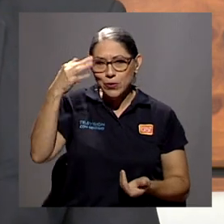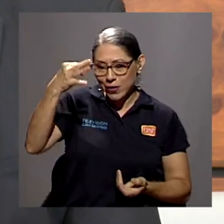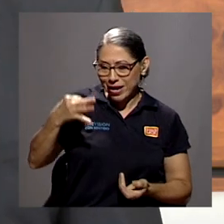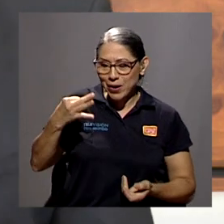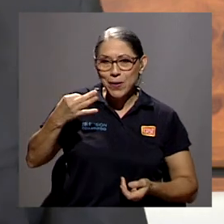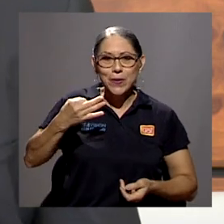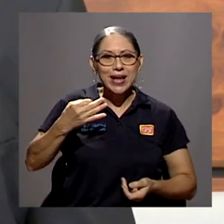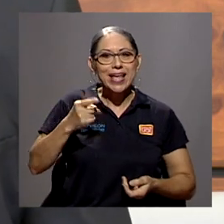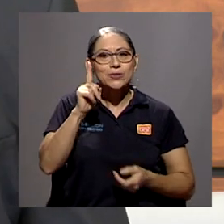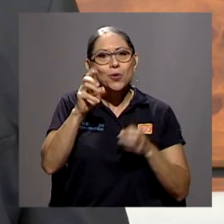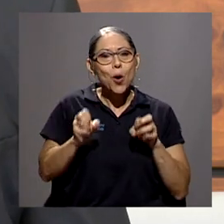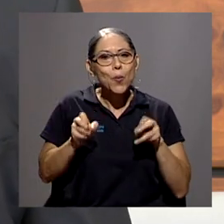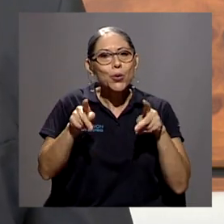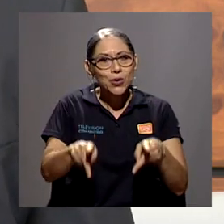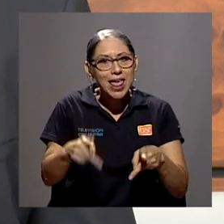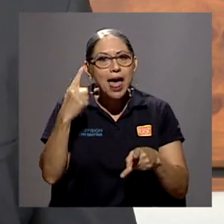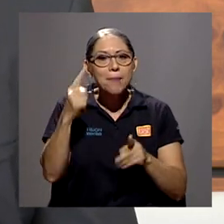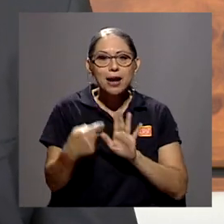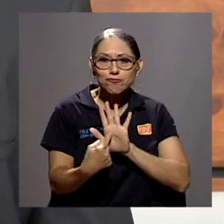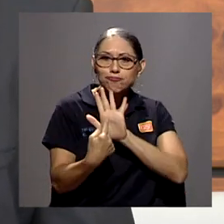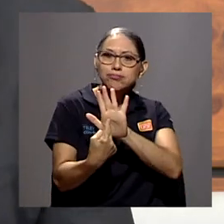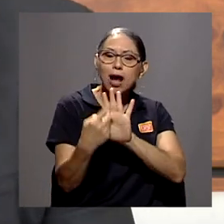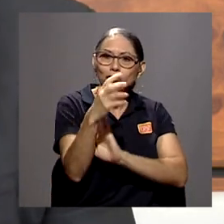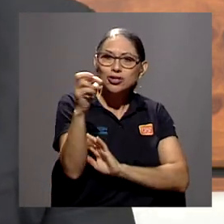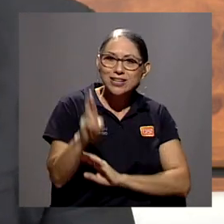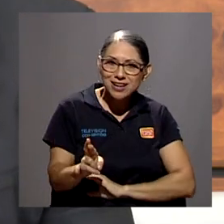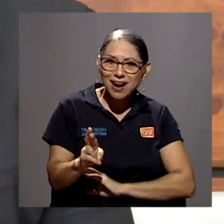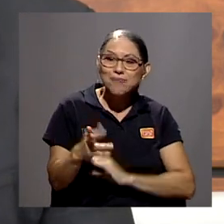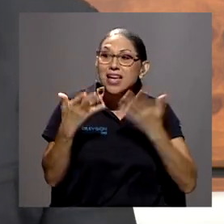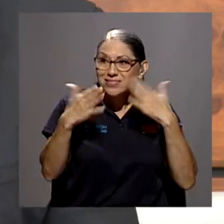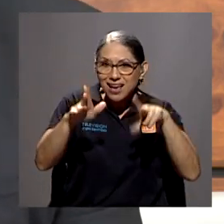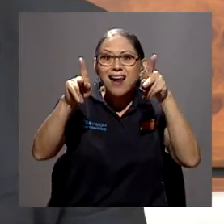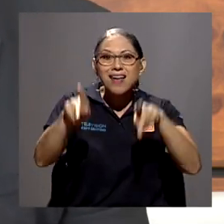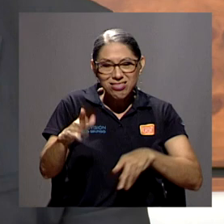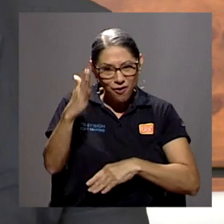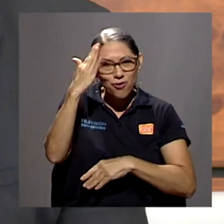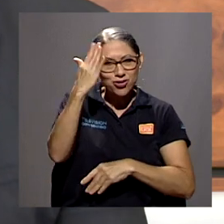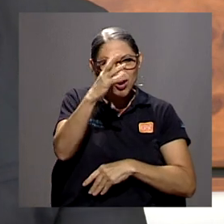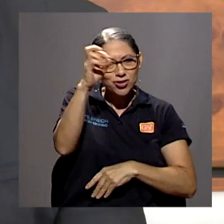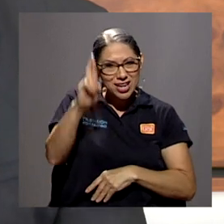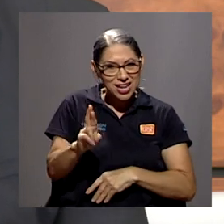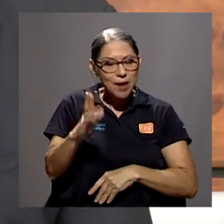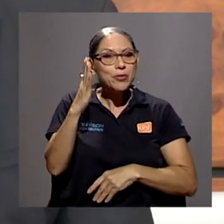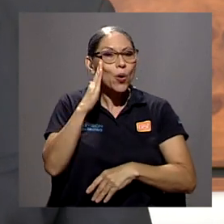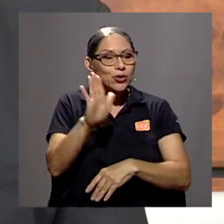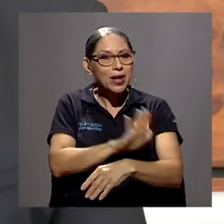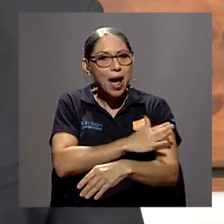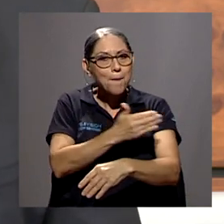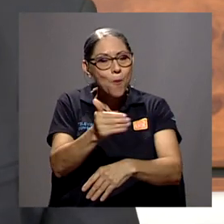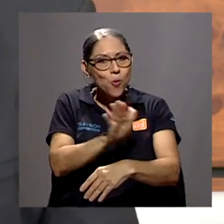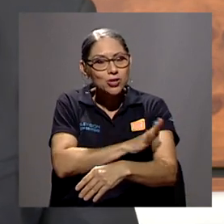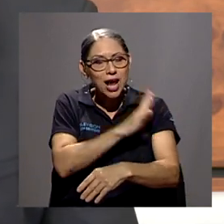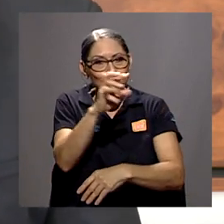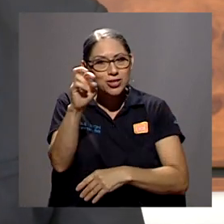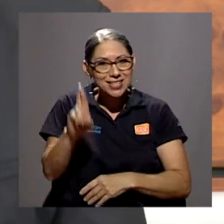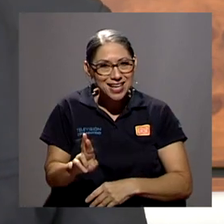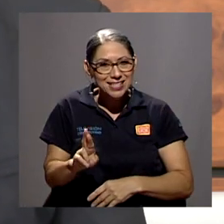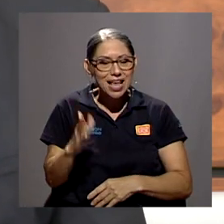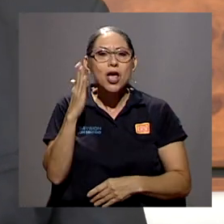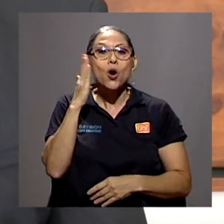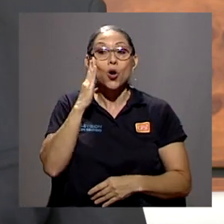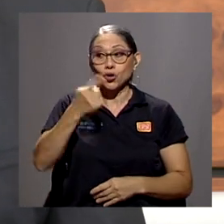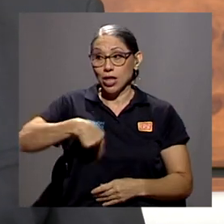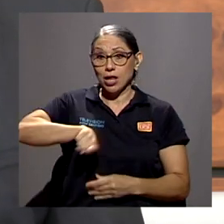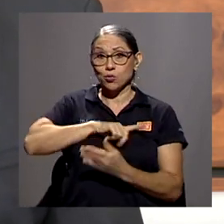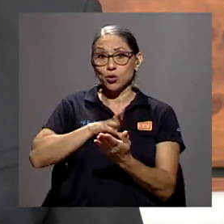ponemos es una oportunidad para conocer a costa rica la gente ya conoce costa rica conoce de la música costarricense conoce nuestro que está de nuestro